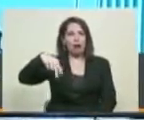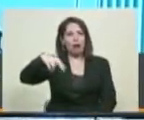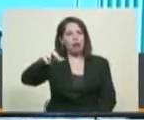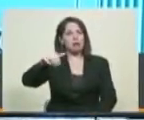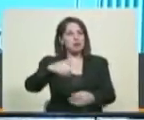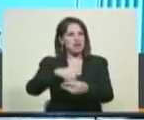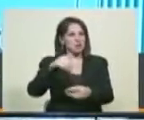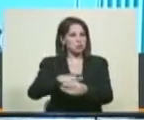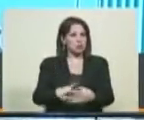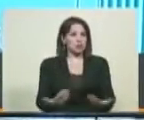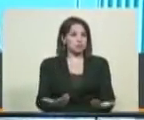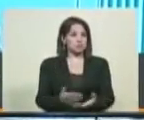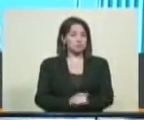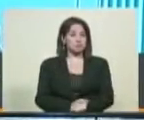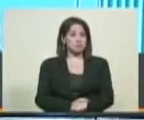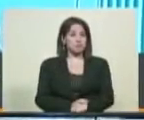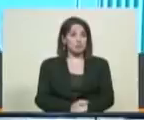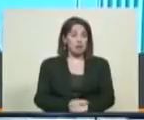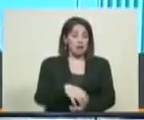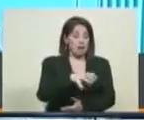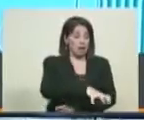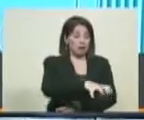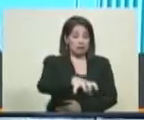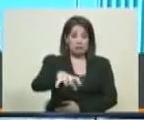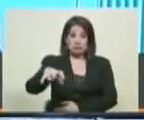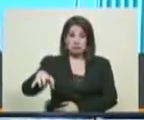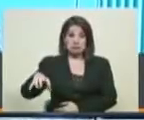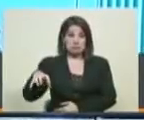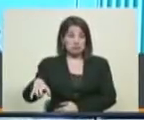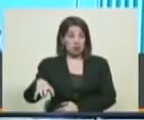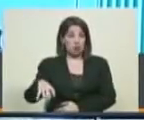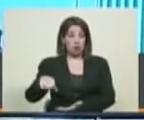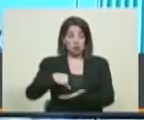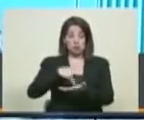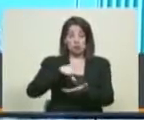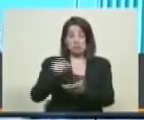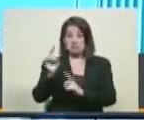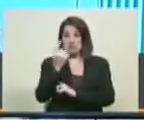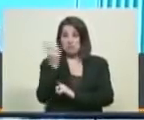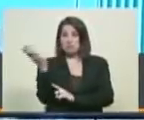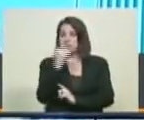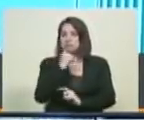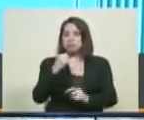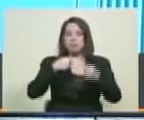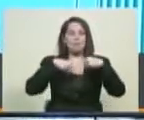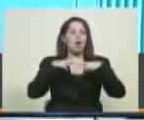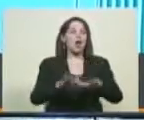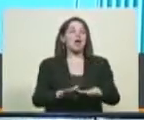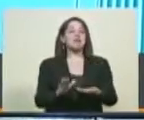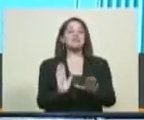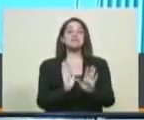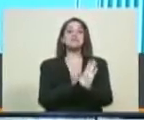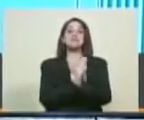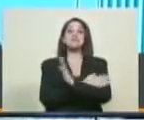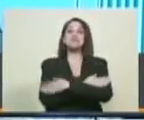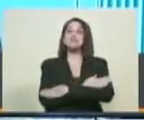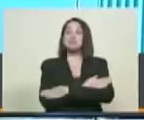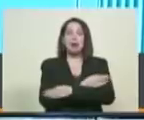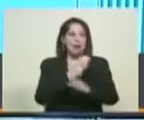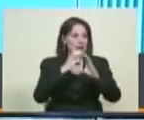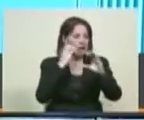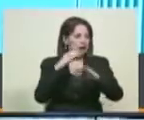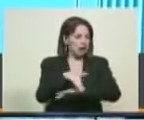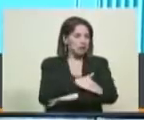votar. Y hubo regiones de las ciudades principales donde no había una camionetica por puesto en la calle. ¿O